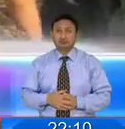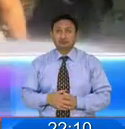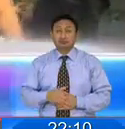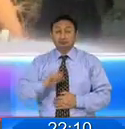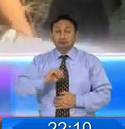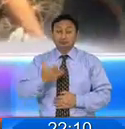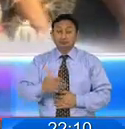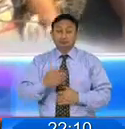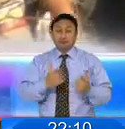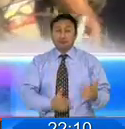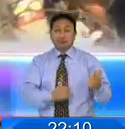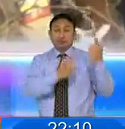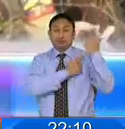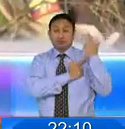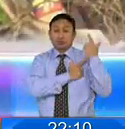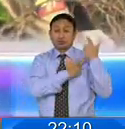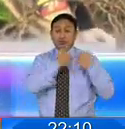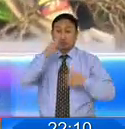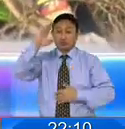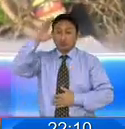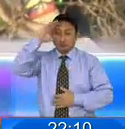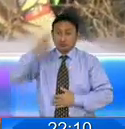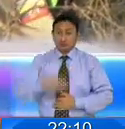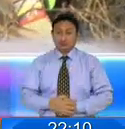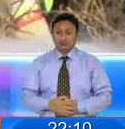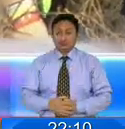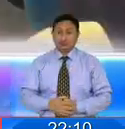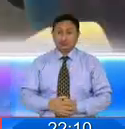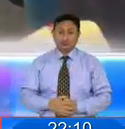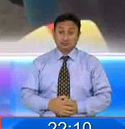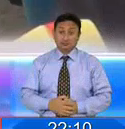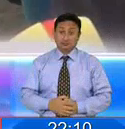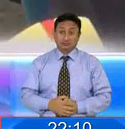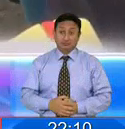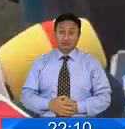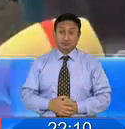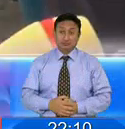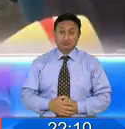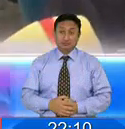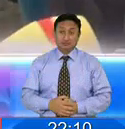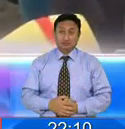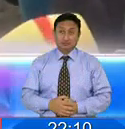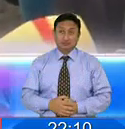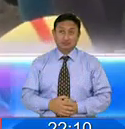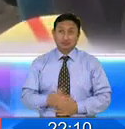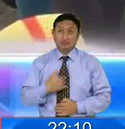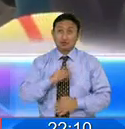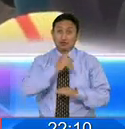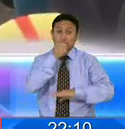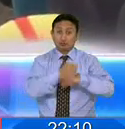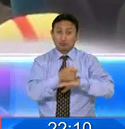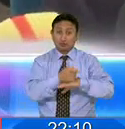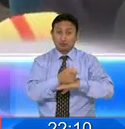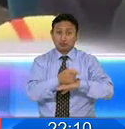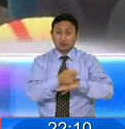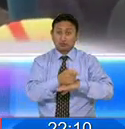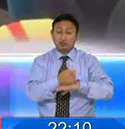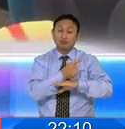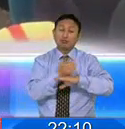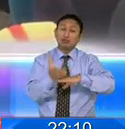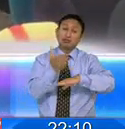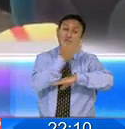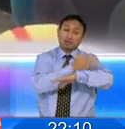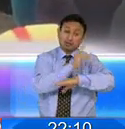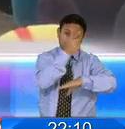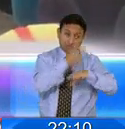pesar de que el personal militar y policial resguardan la zona. He dado la disposición en estos días, desde la semana pasada,